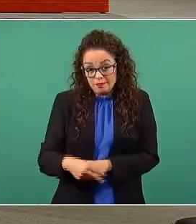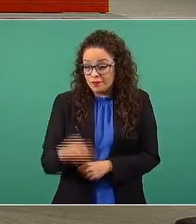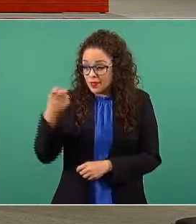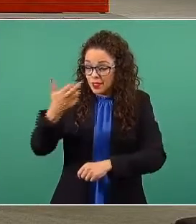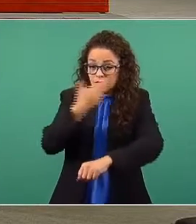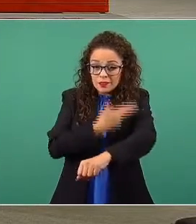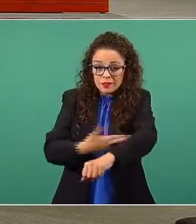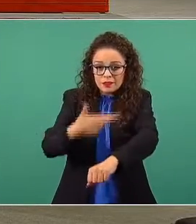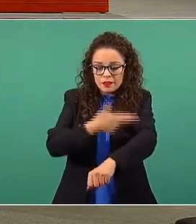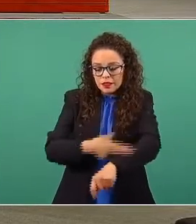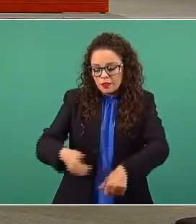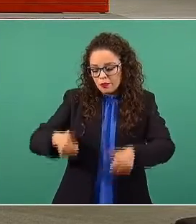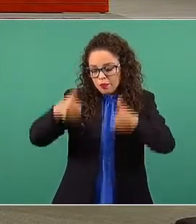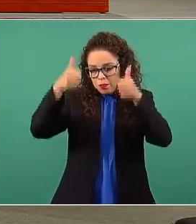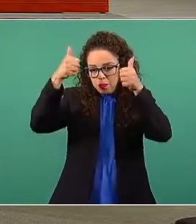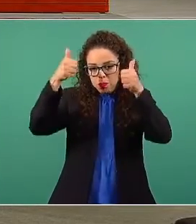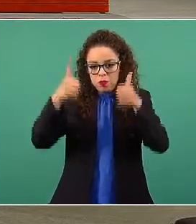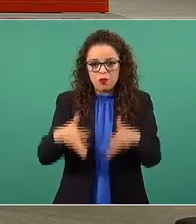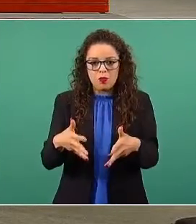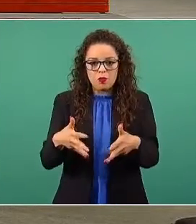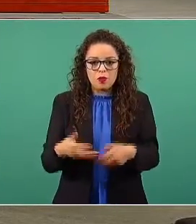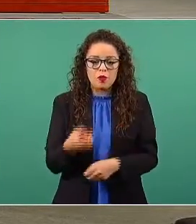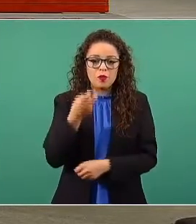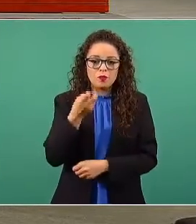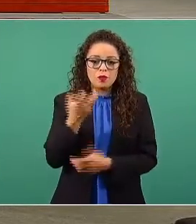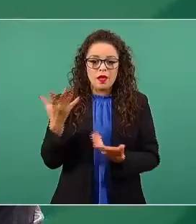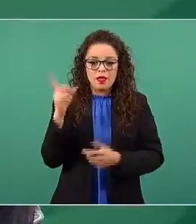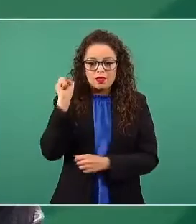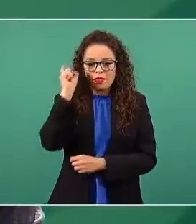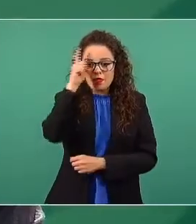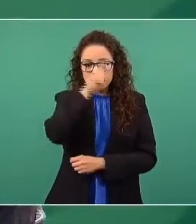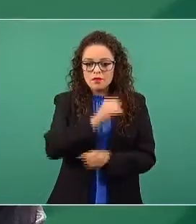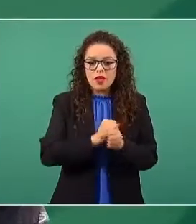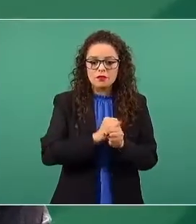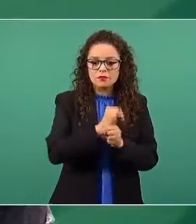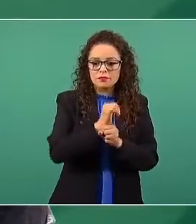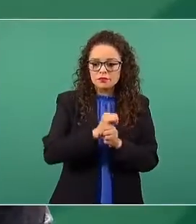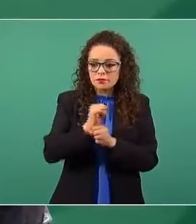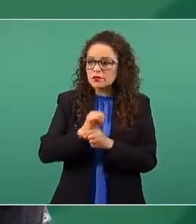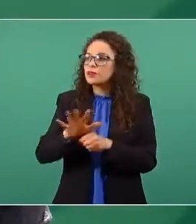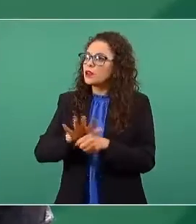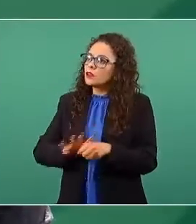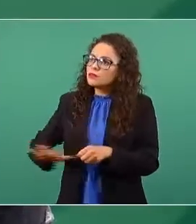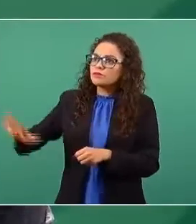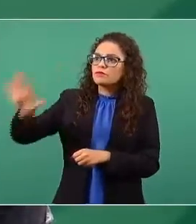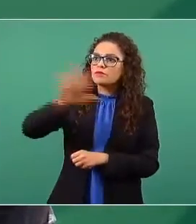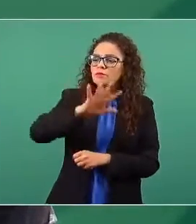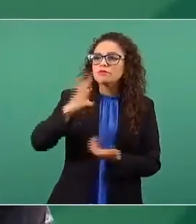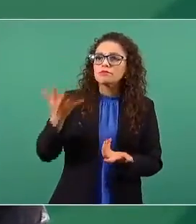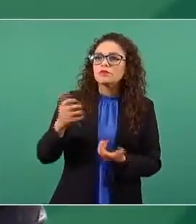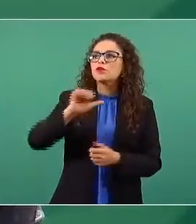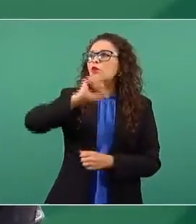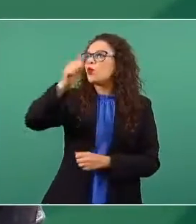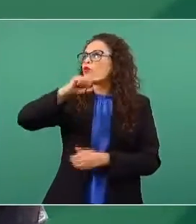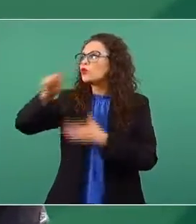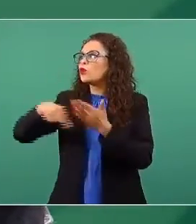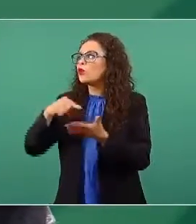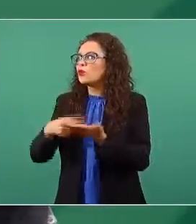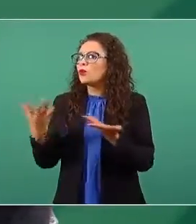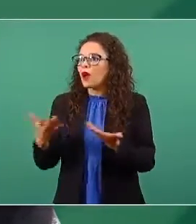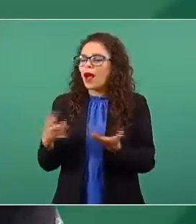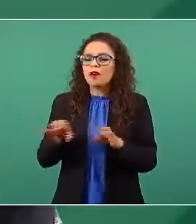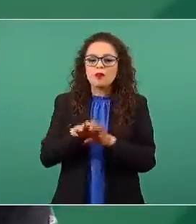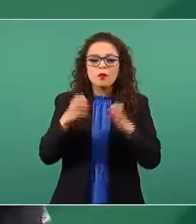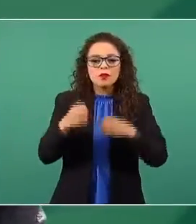quitaban el incentivo de explorar el mercado global de medicamentos, y no se podía traer medicamentos de Alemania o de